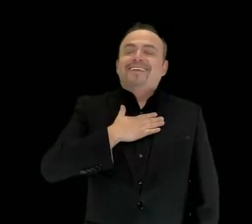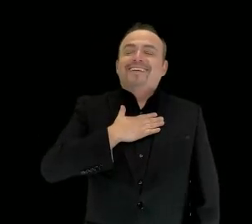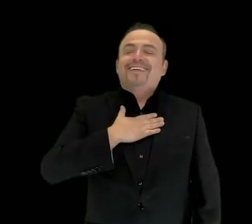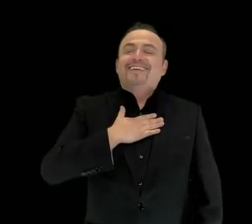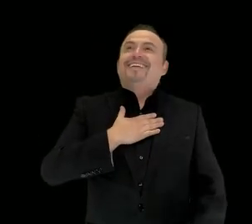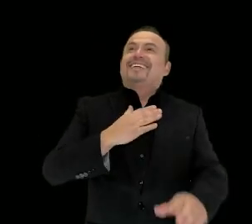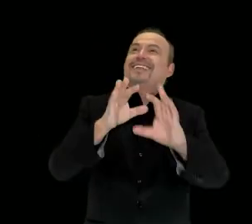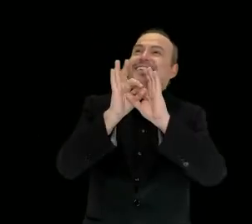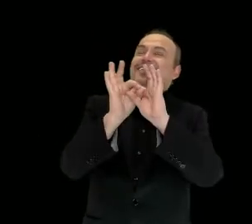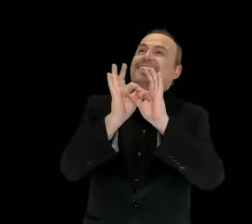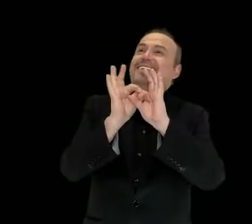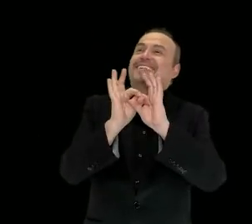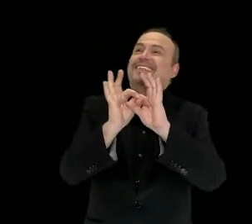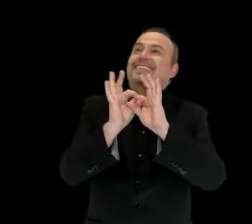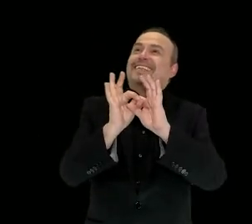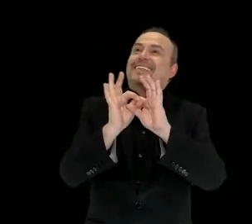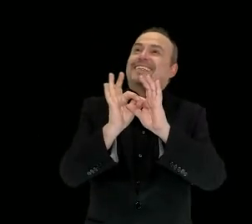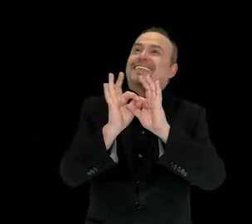Gracias,